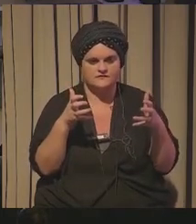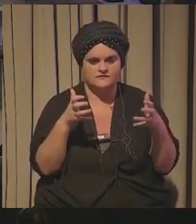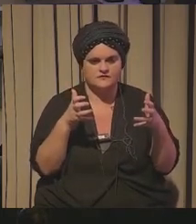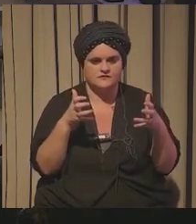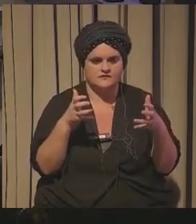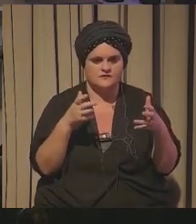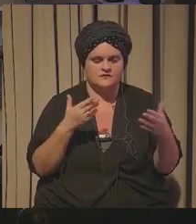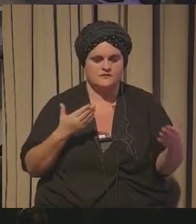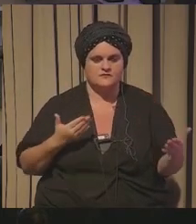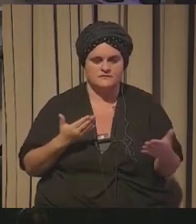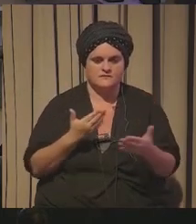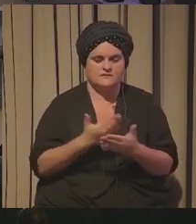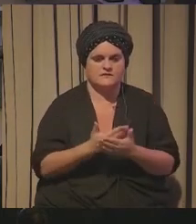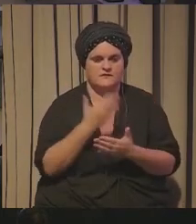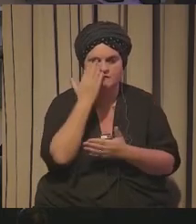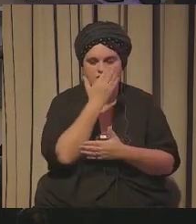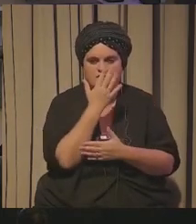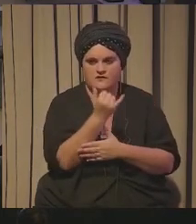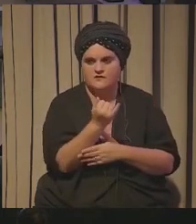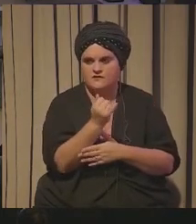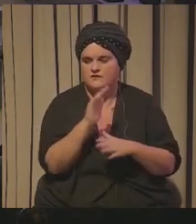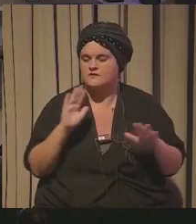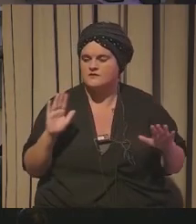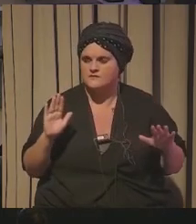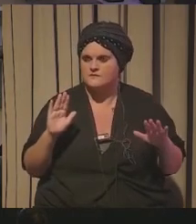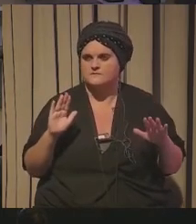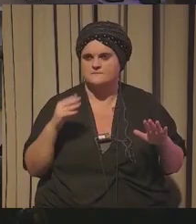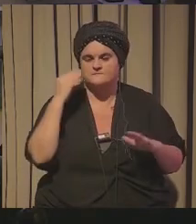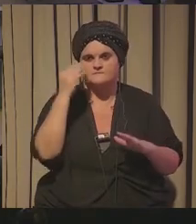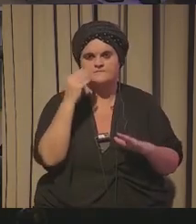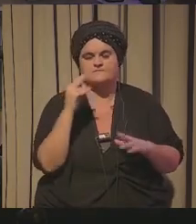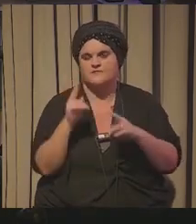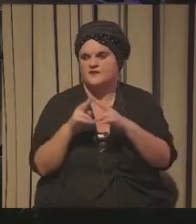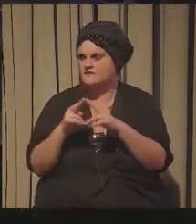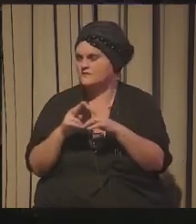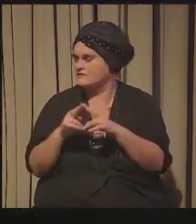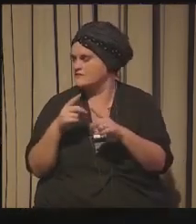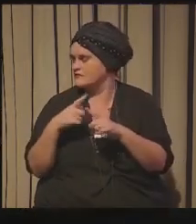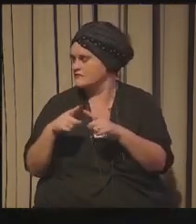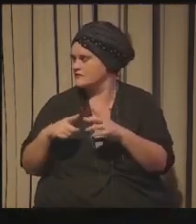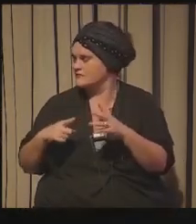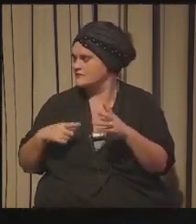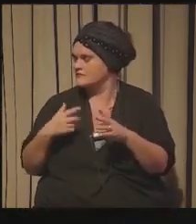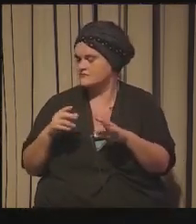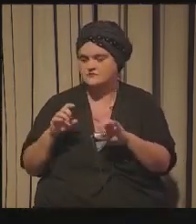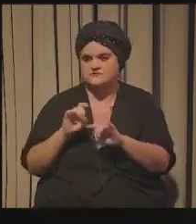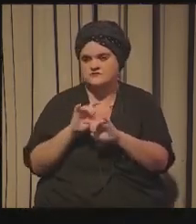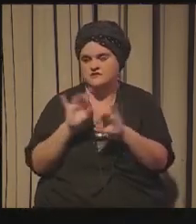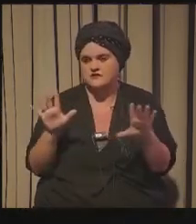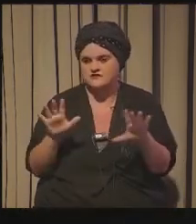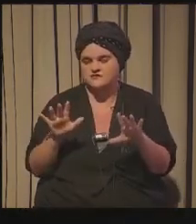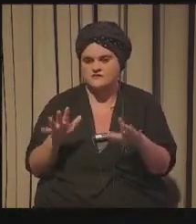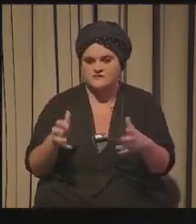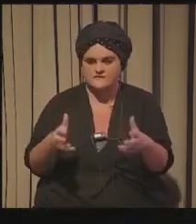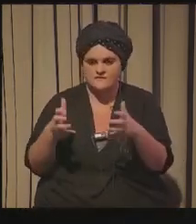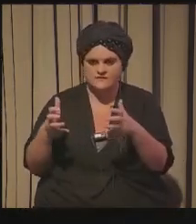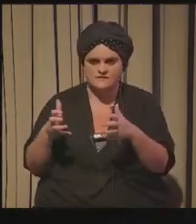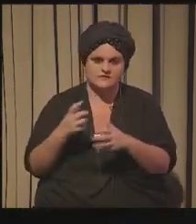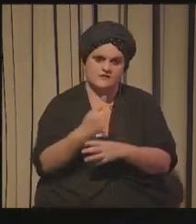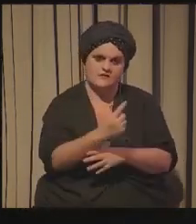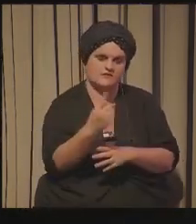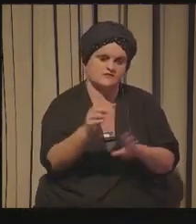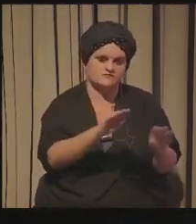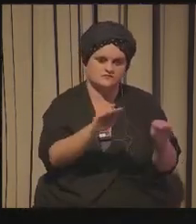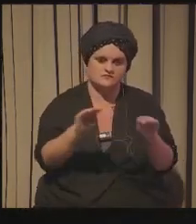de planteamientos en los colegios, pero yo creo que no tenemos que preguntarte esto, puesto que está claro que cuáles son los beneficios para cada persona